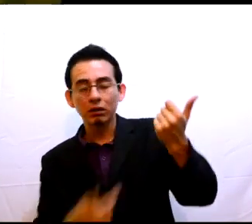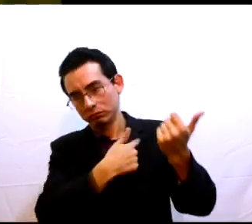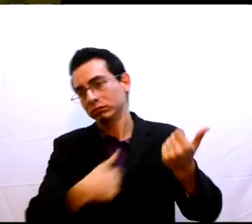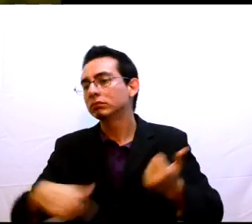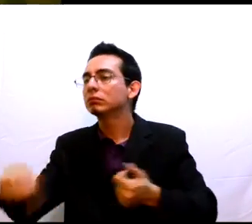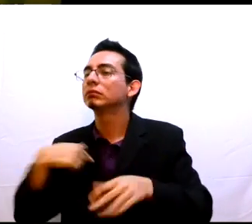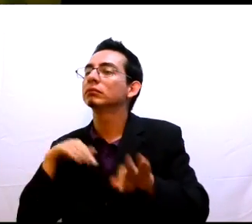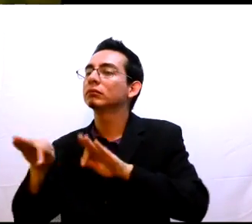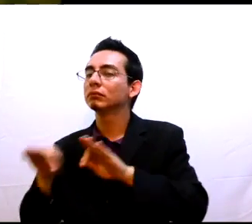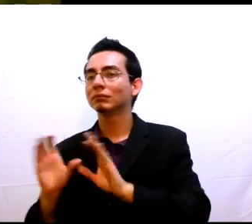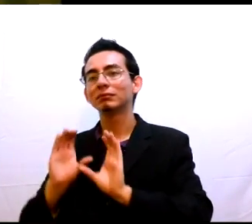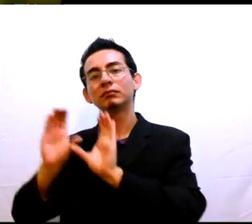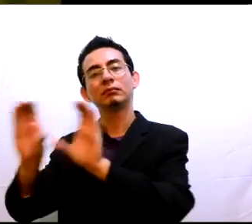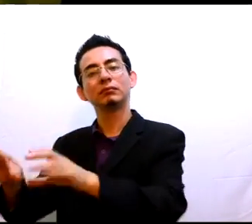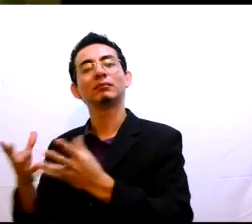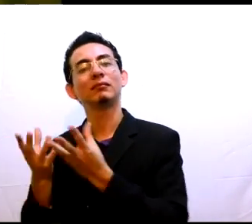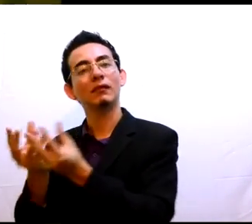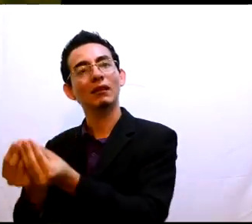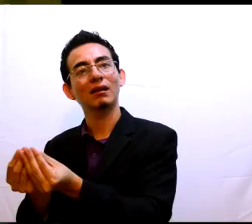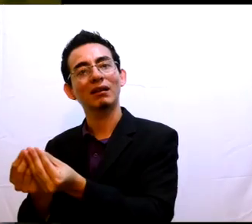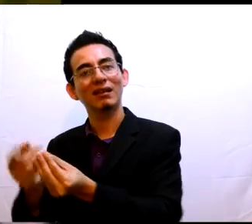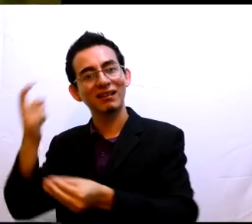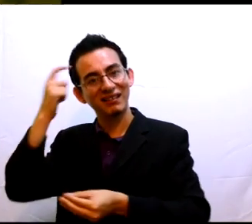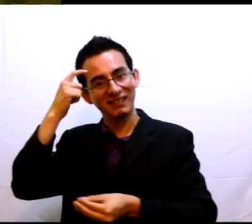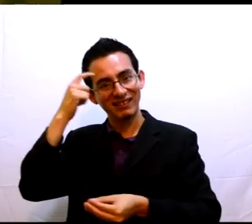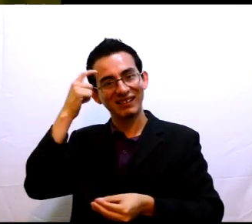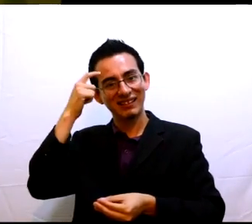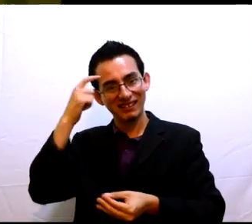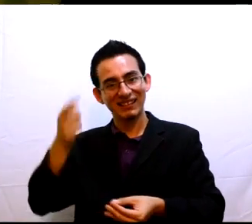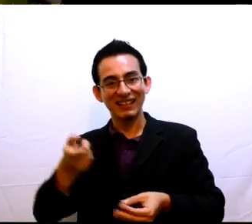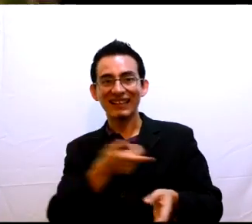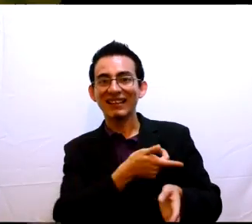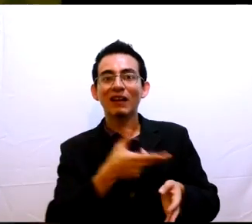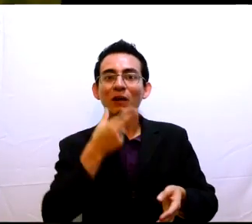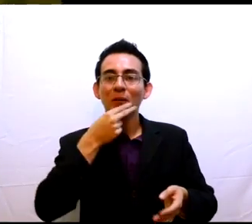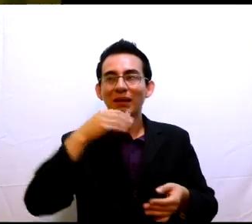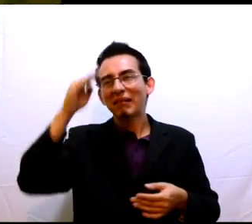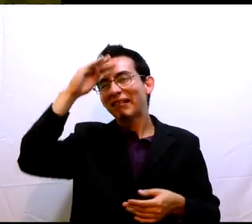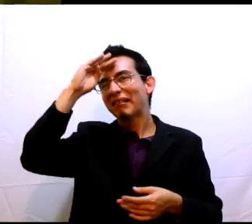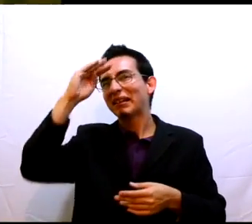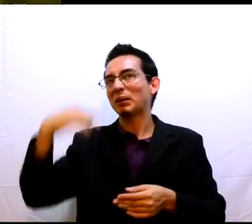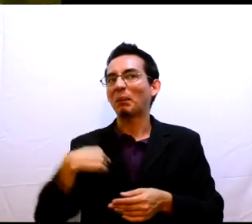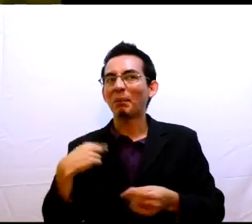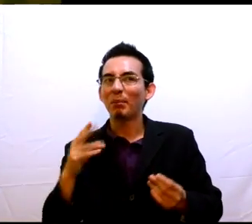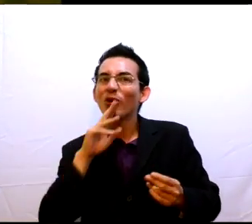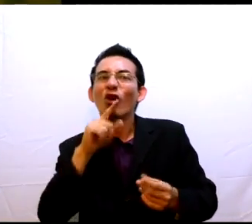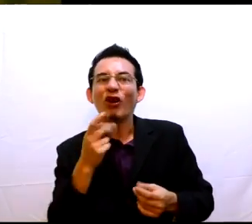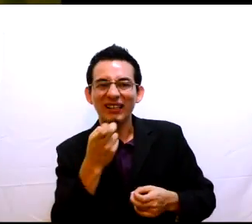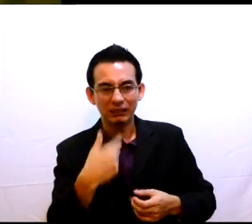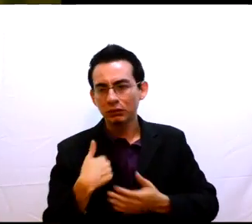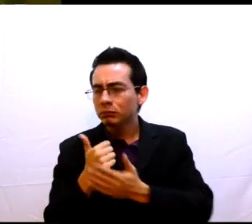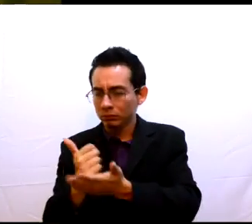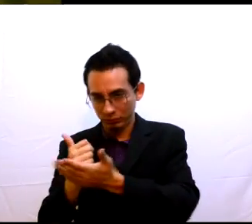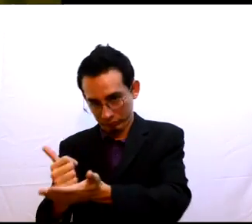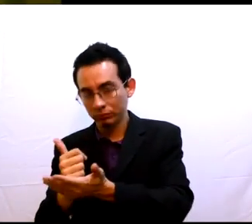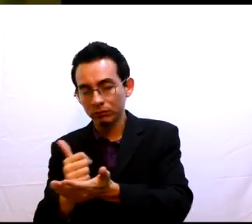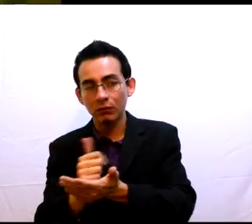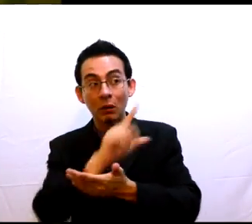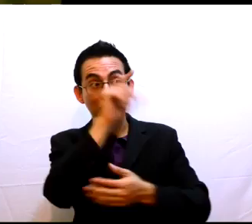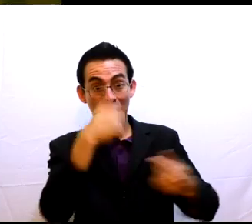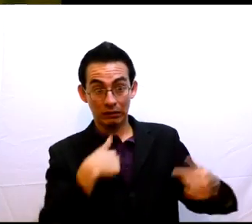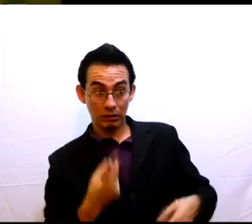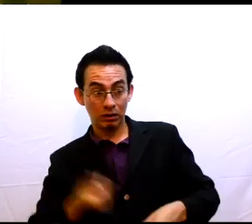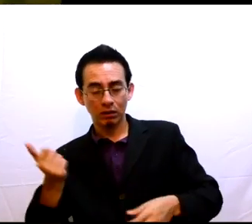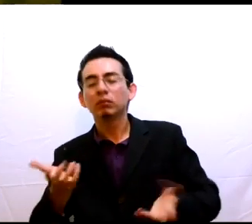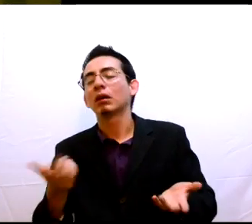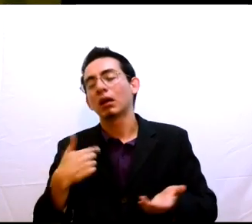ellos me van a hacer un favor cuando yo viví el favor con favor se paga dice el señor verdad entonces